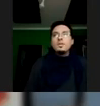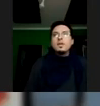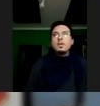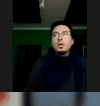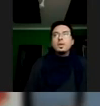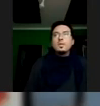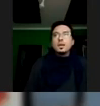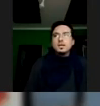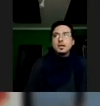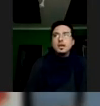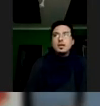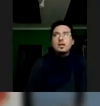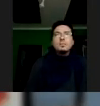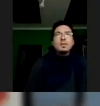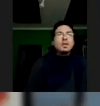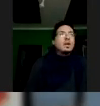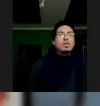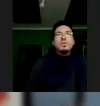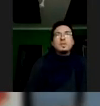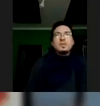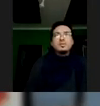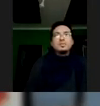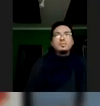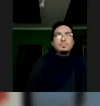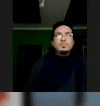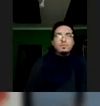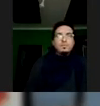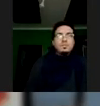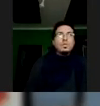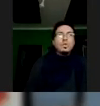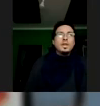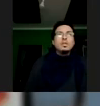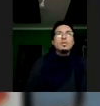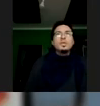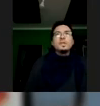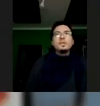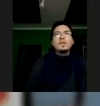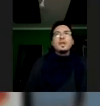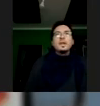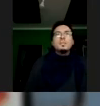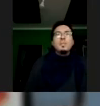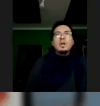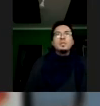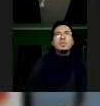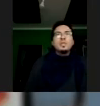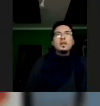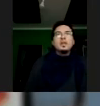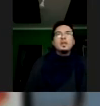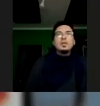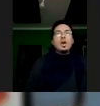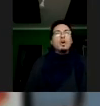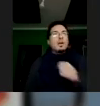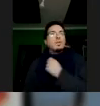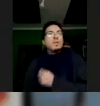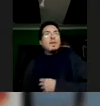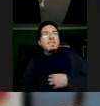anotado bien el objetivo de la clase, porque ya comenzamos. Unidad número 3. Planos de